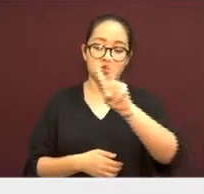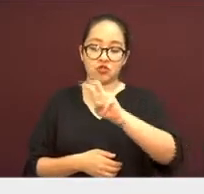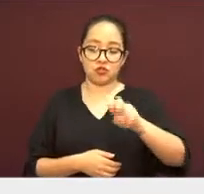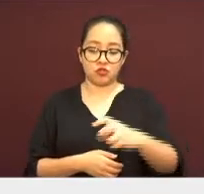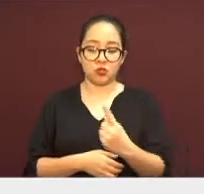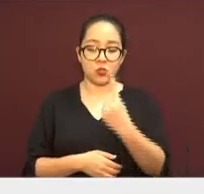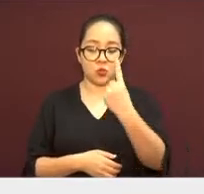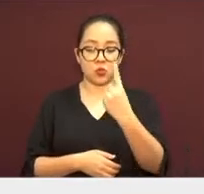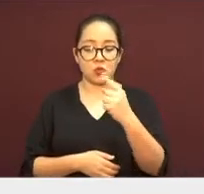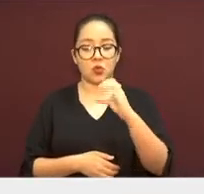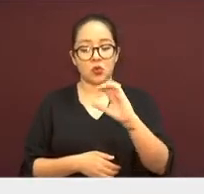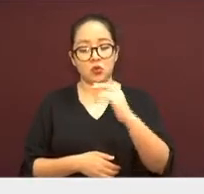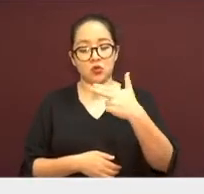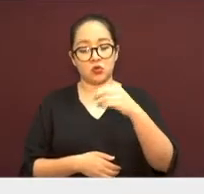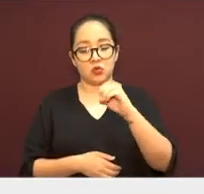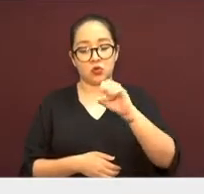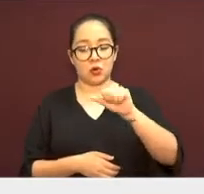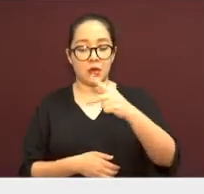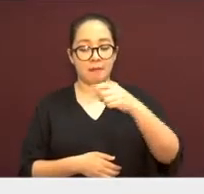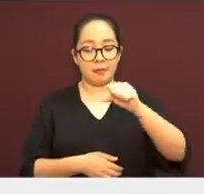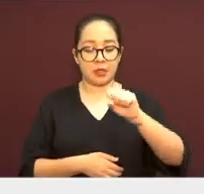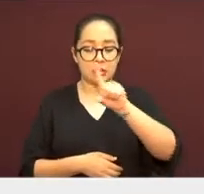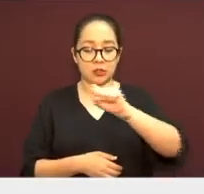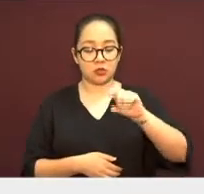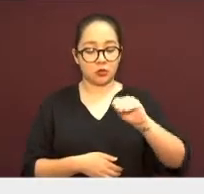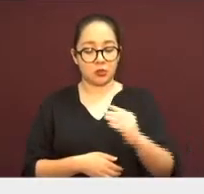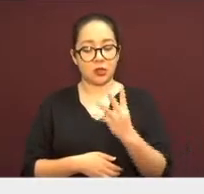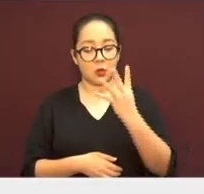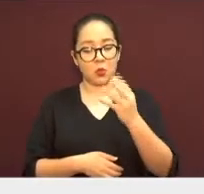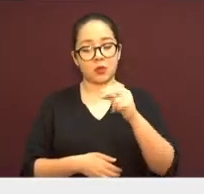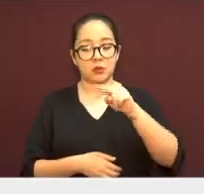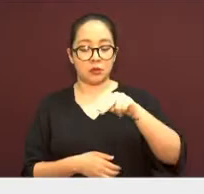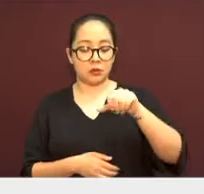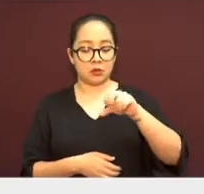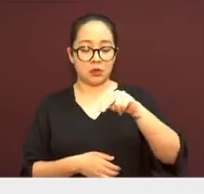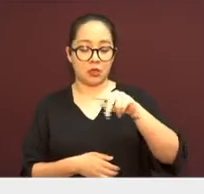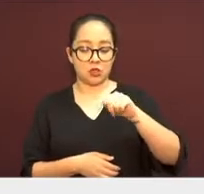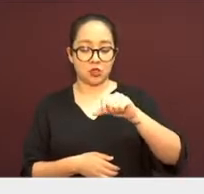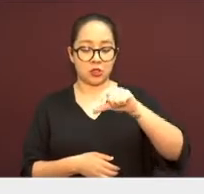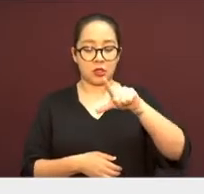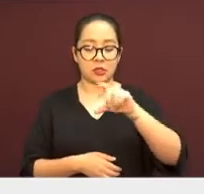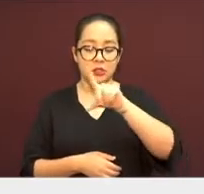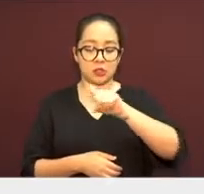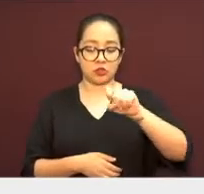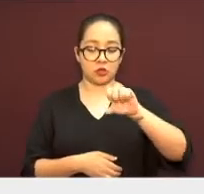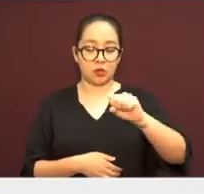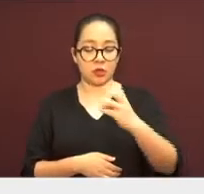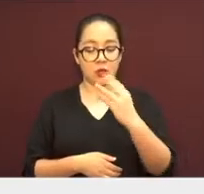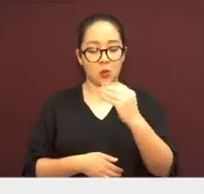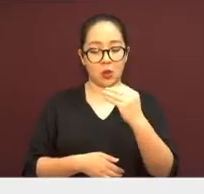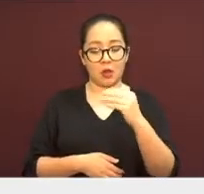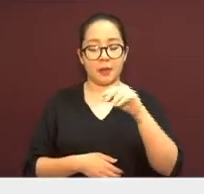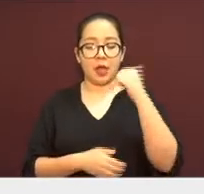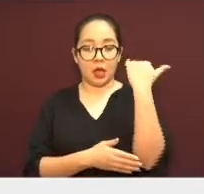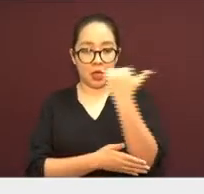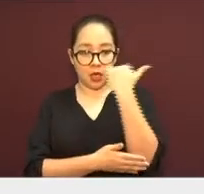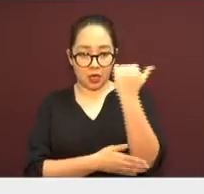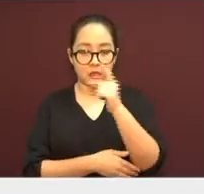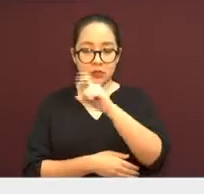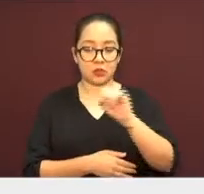choapas 194 nanchital 169 acayucan 150